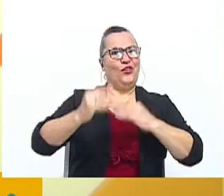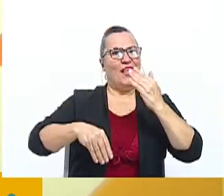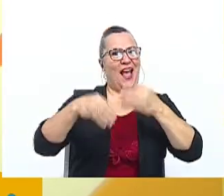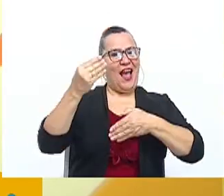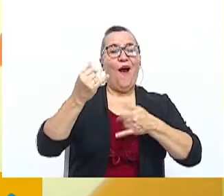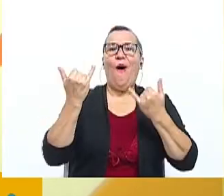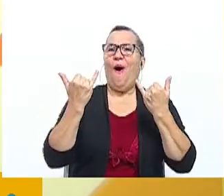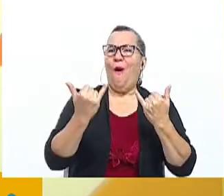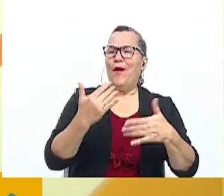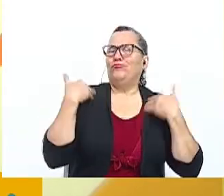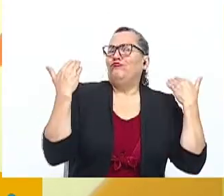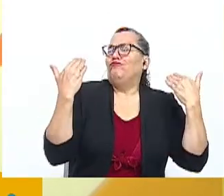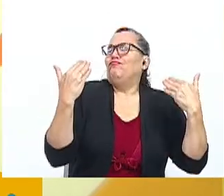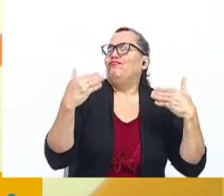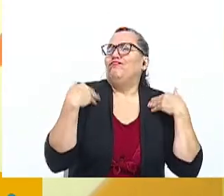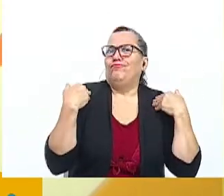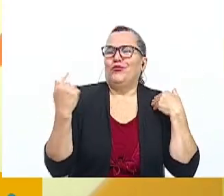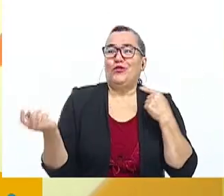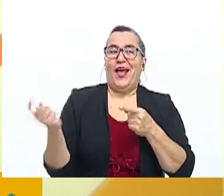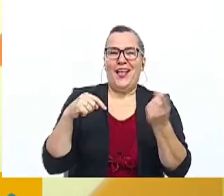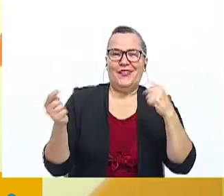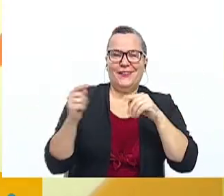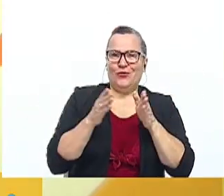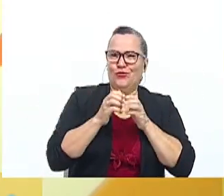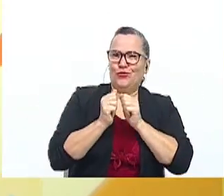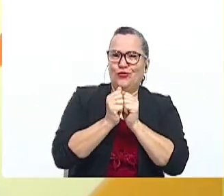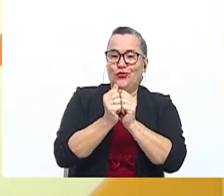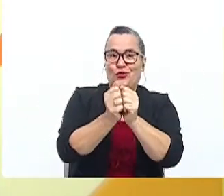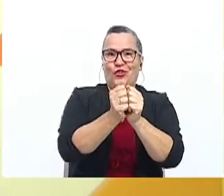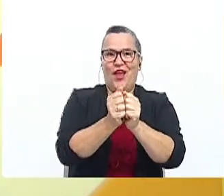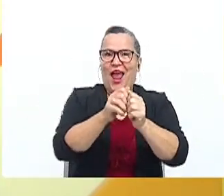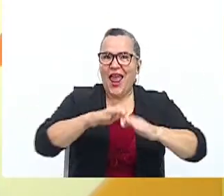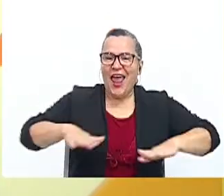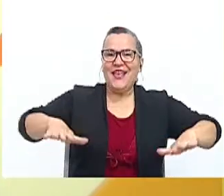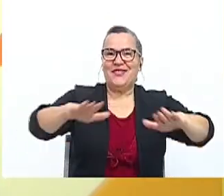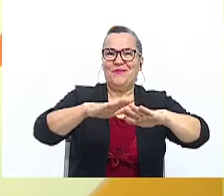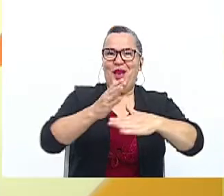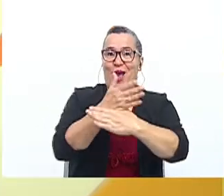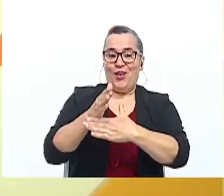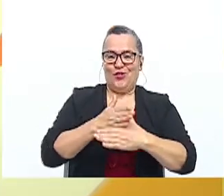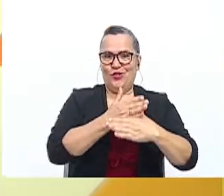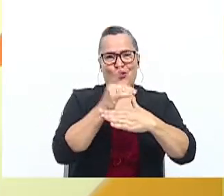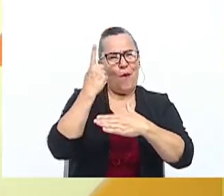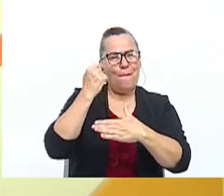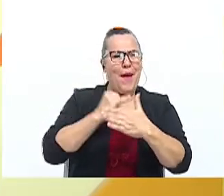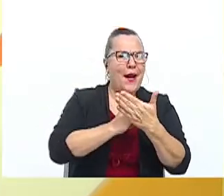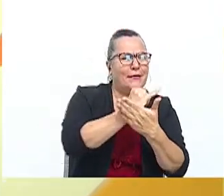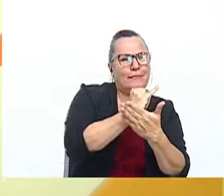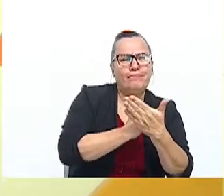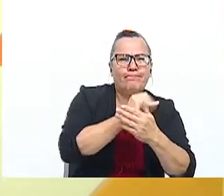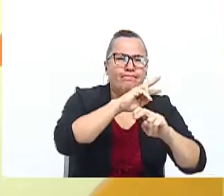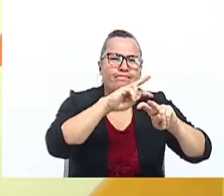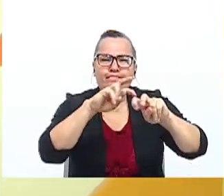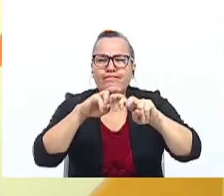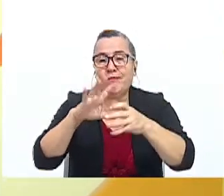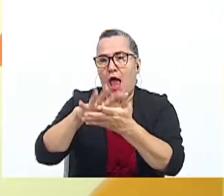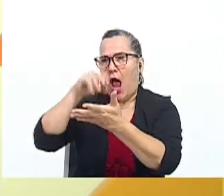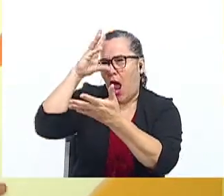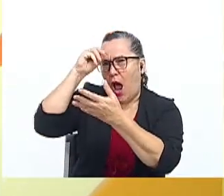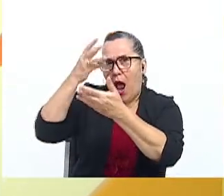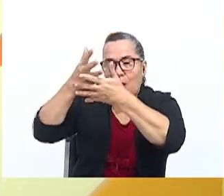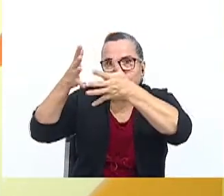estoy muy contenta de que sigan conmigo compartiendo este espacio. Recuerden que es un espacio para explorar, para ampliar